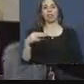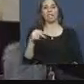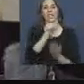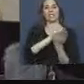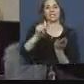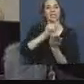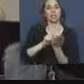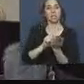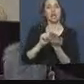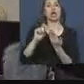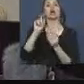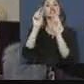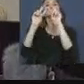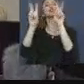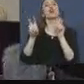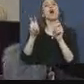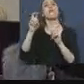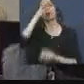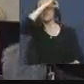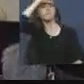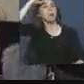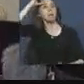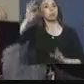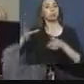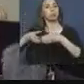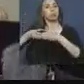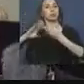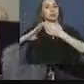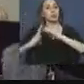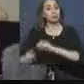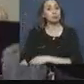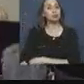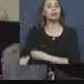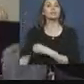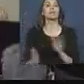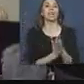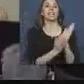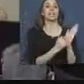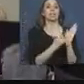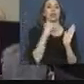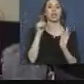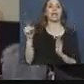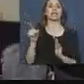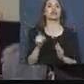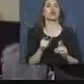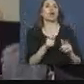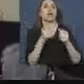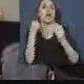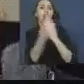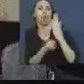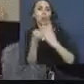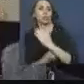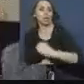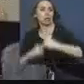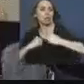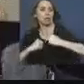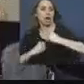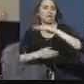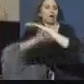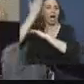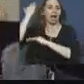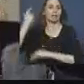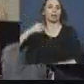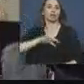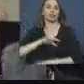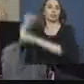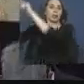pueblo mapuche, ha señalado que han sido tachados de guerreros valientes y bravos desde la